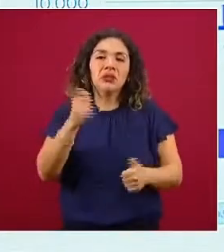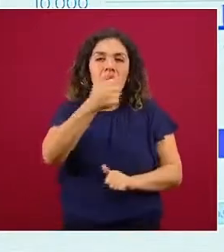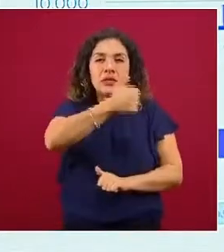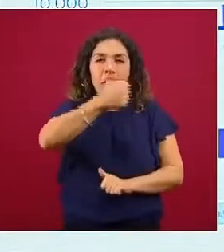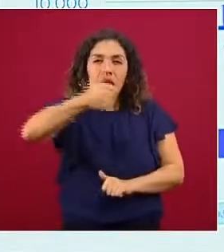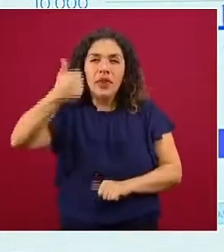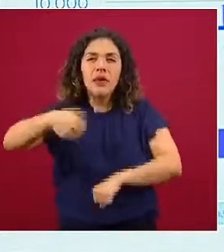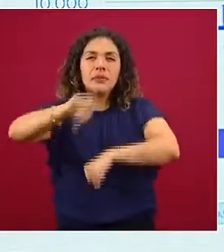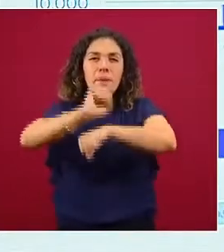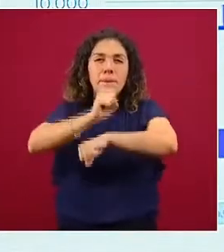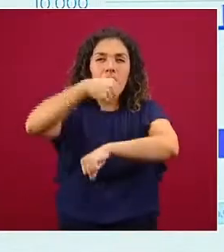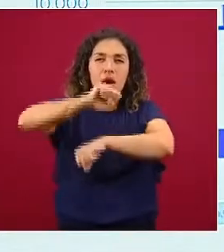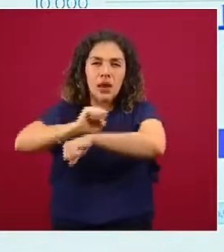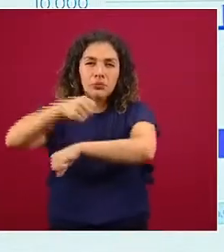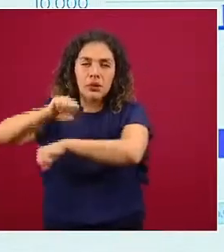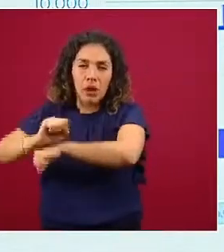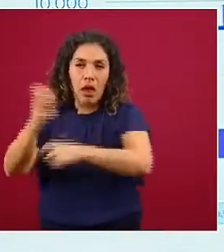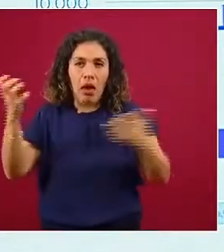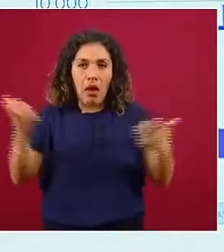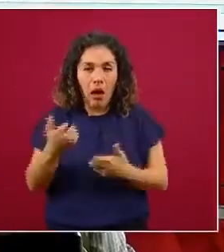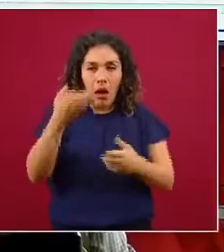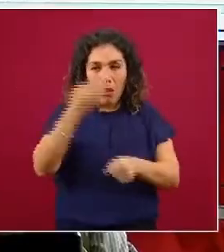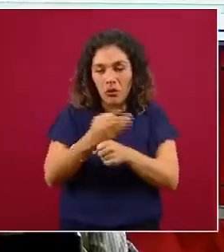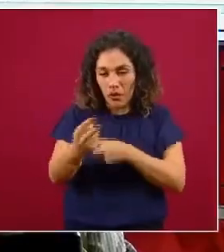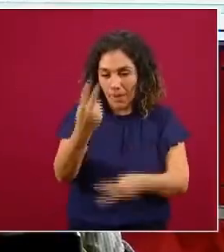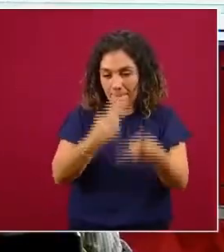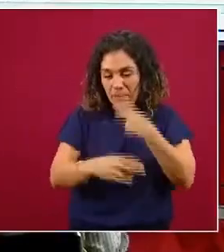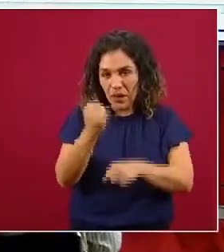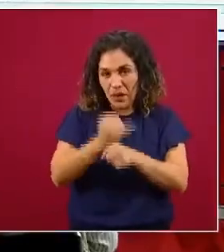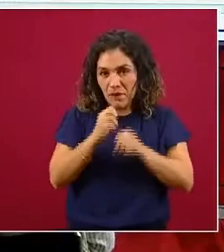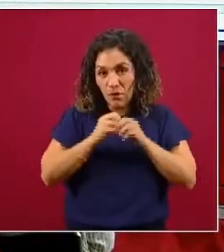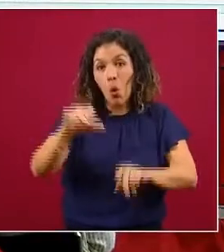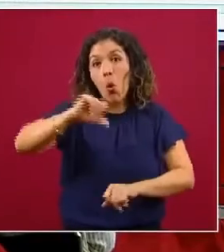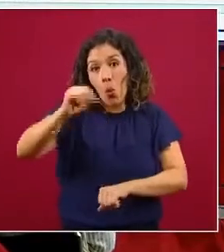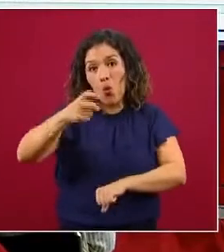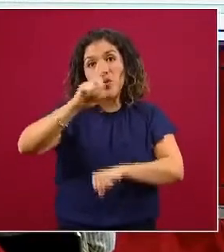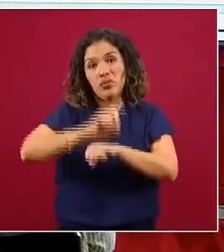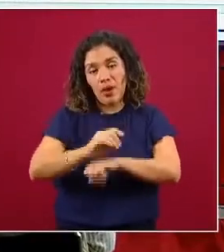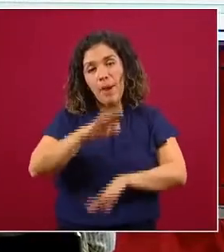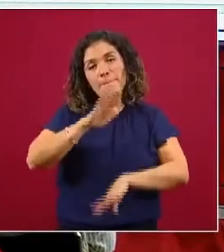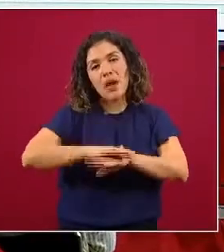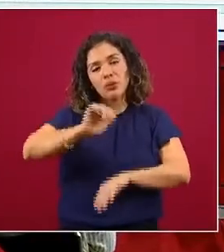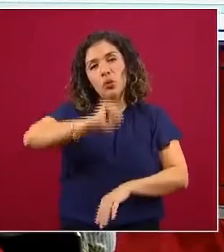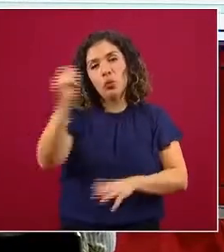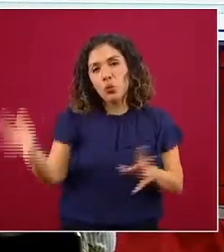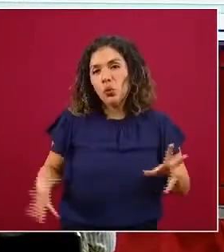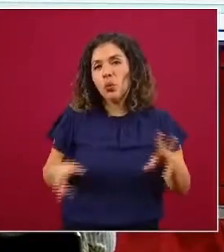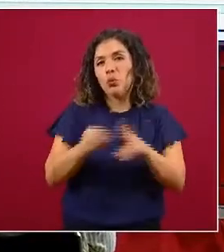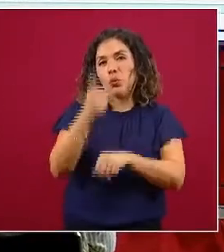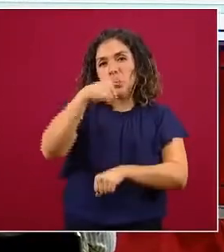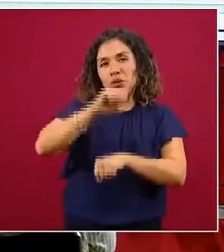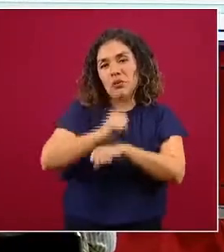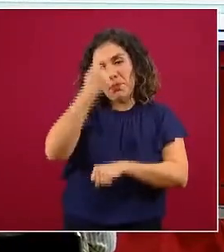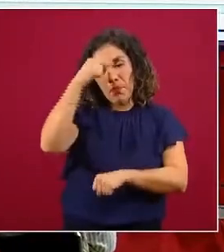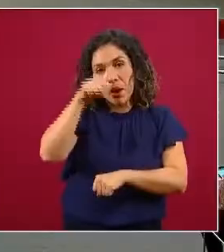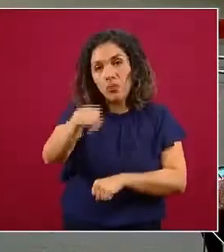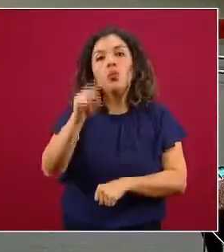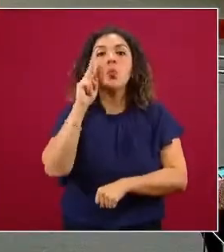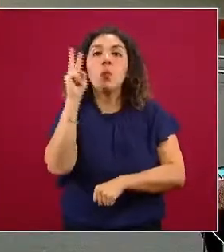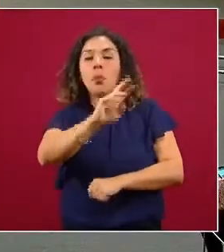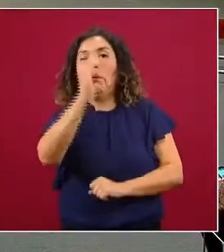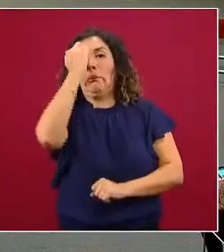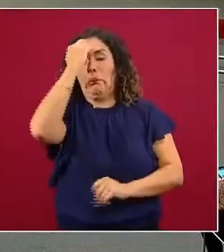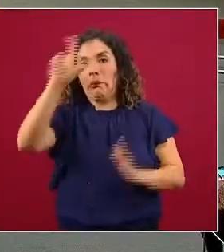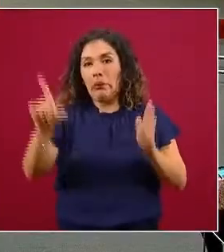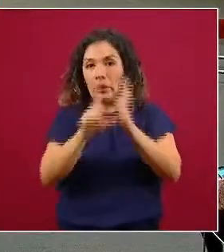cada una de las semanas que hasta el momento se ha obtenido. De hecho, hoy día vamos a actualizar esos porcentajes semanales para que ustedes los